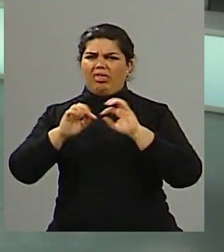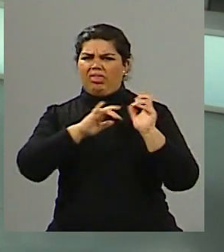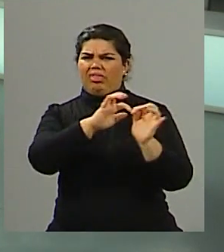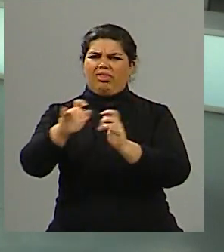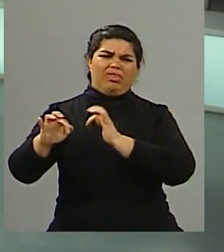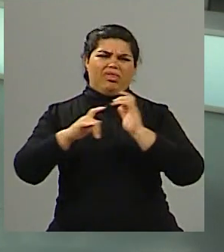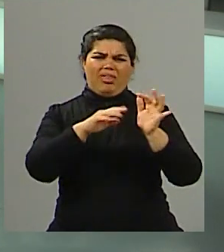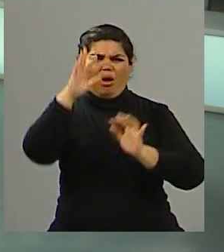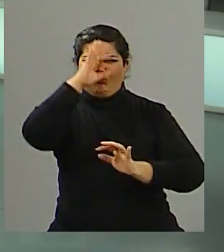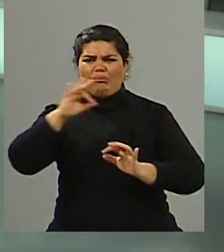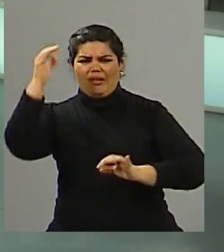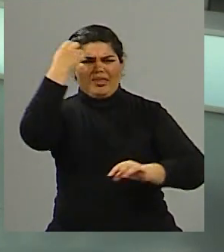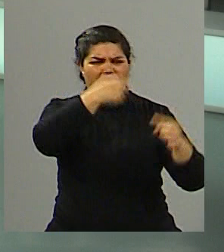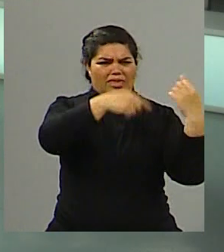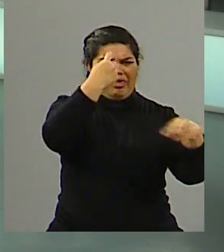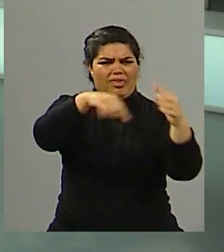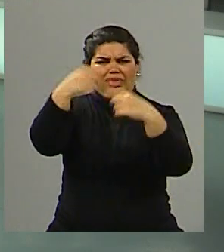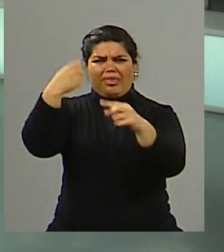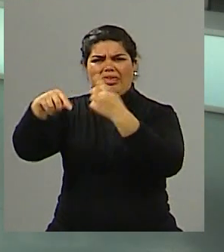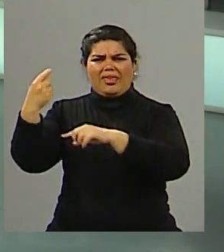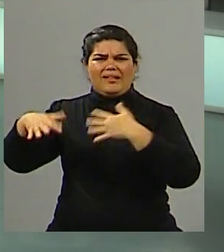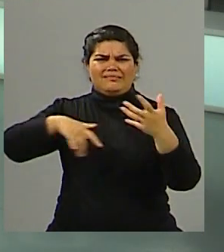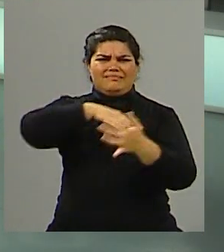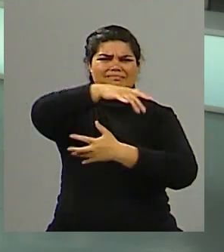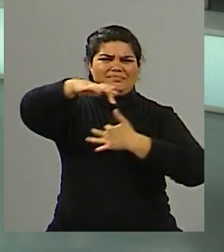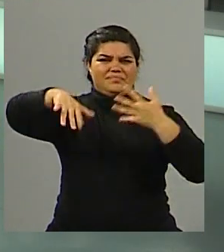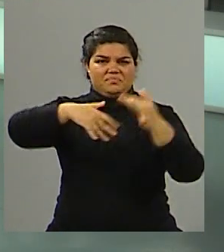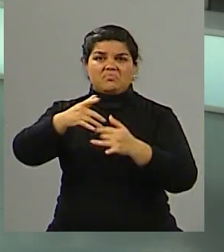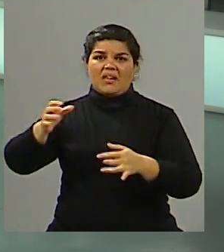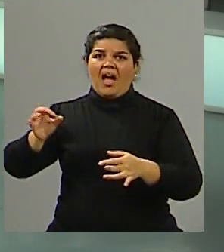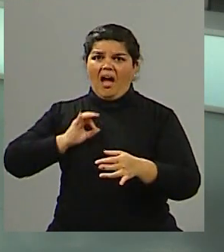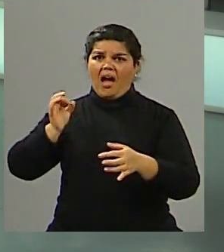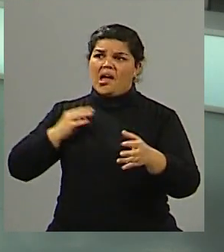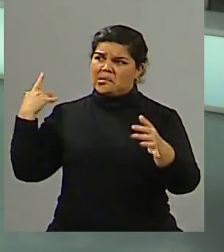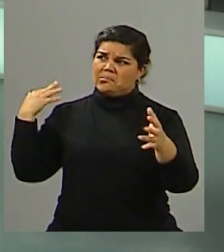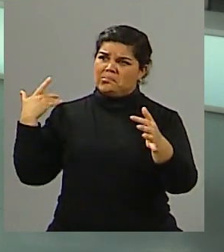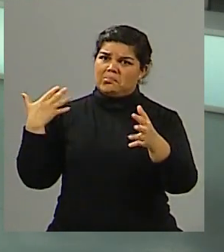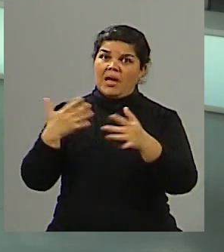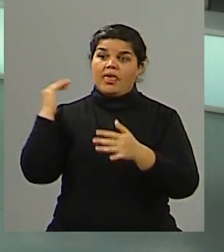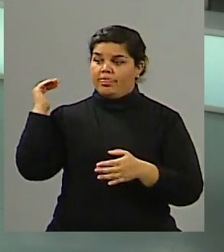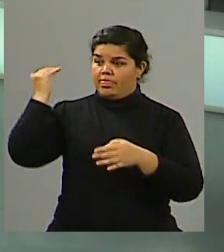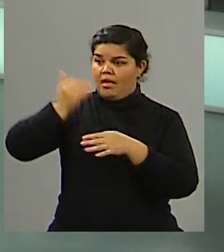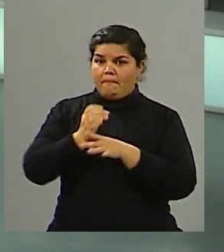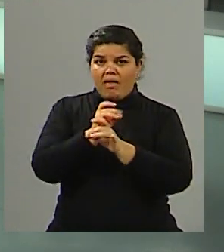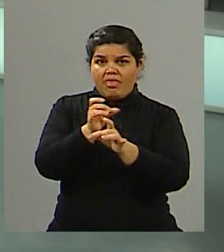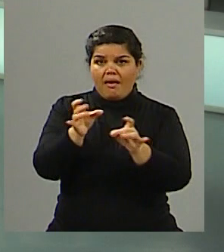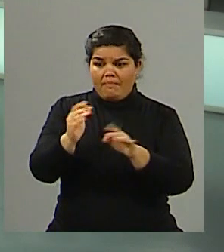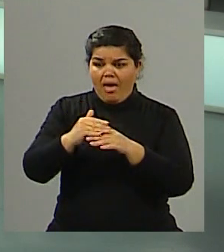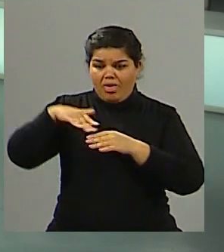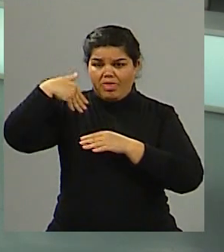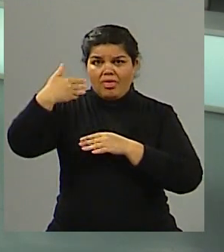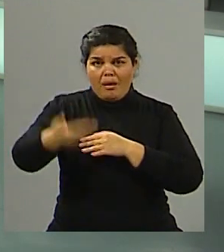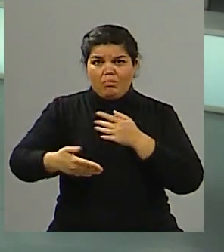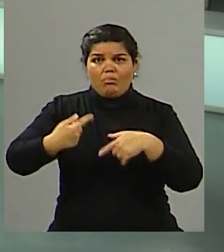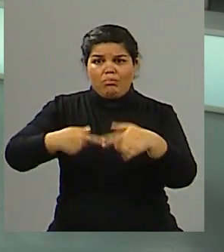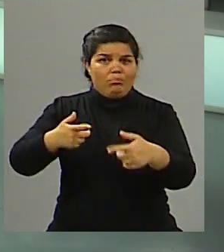diferentes posturas desde hace un tiempo, sobre todo después de la pandemia a la fecha, que tiene que ver con el